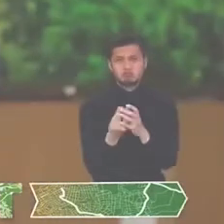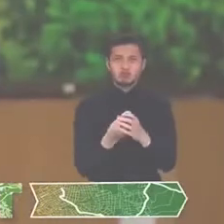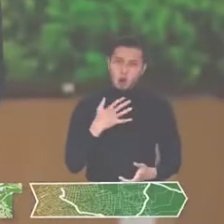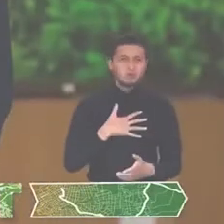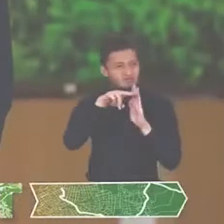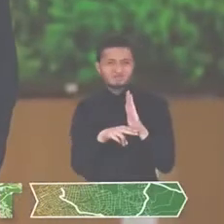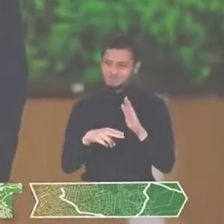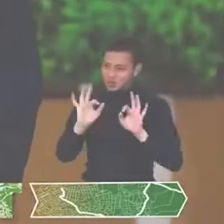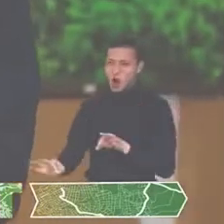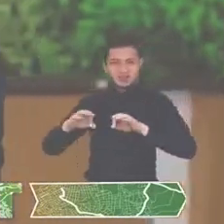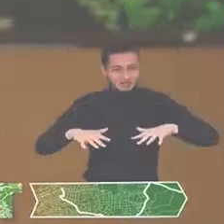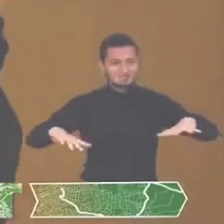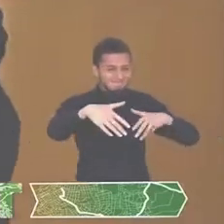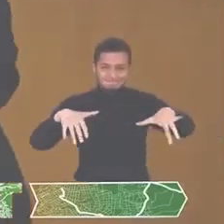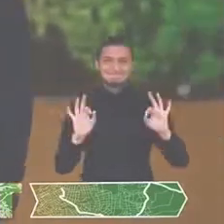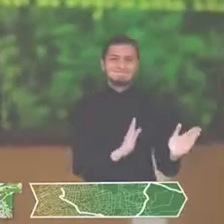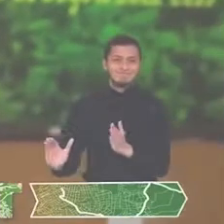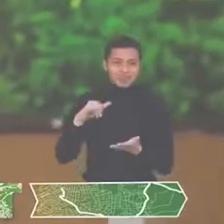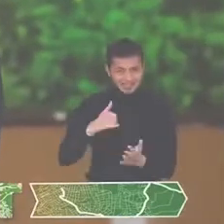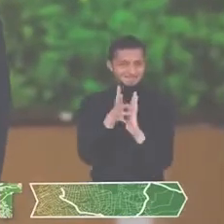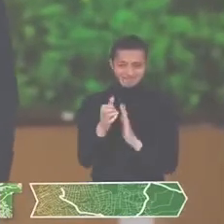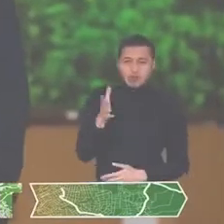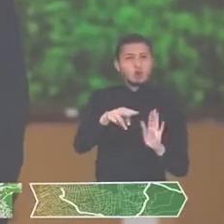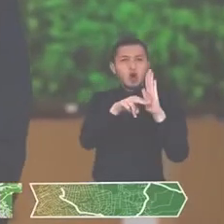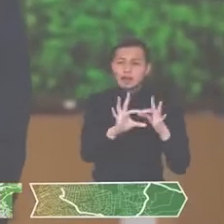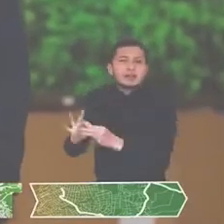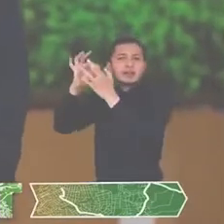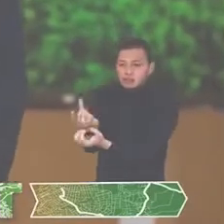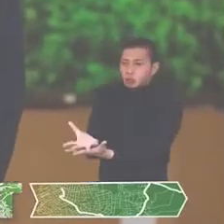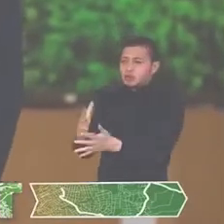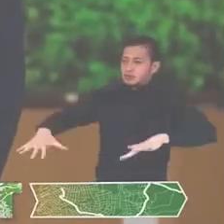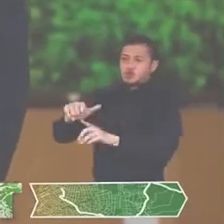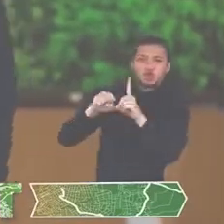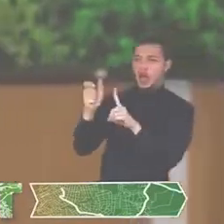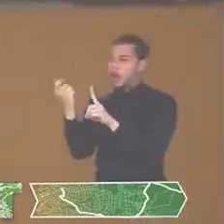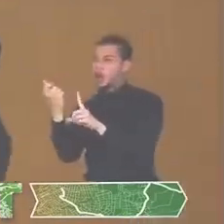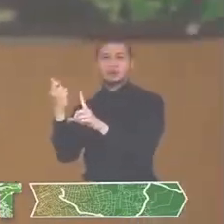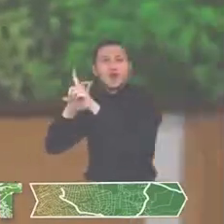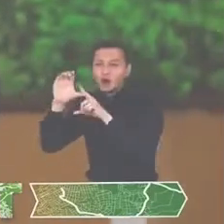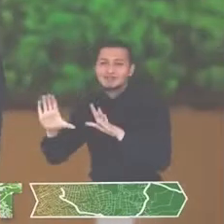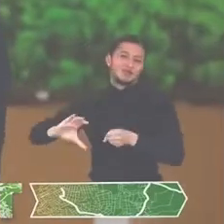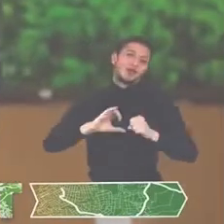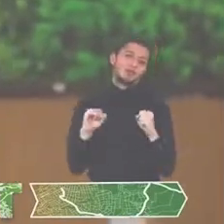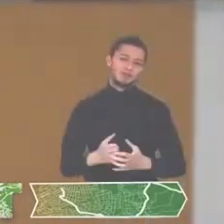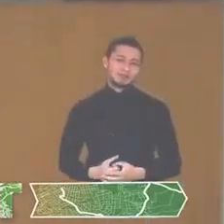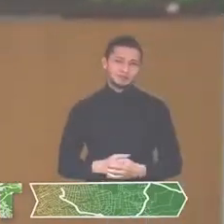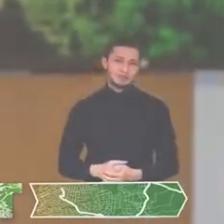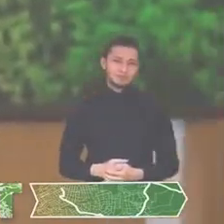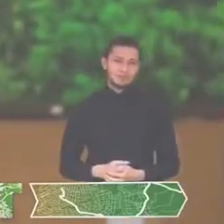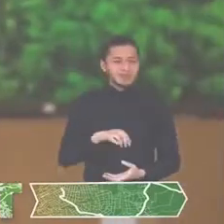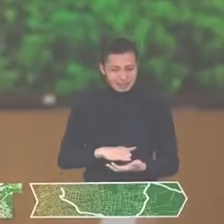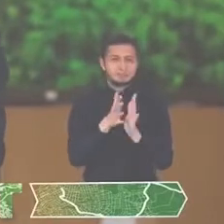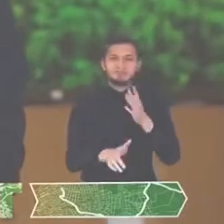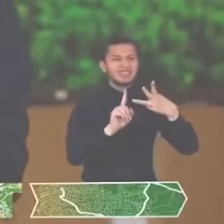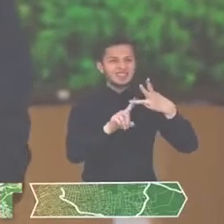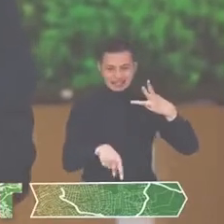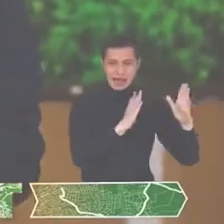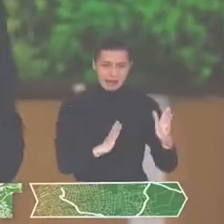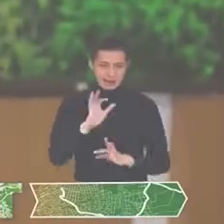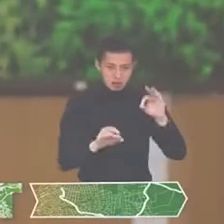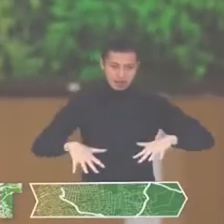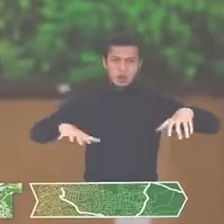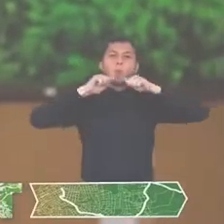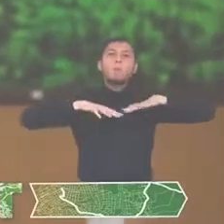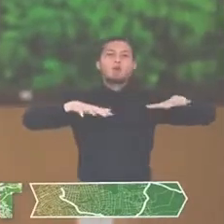población que va a crecer con esta vivienda. Y al final, pues, ¿qué es lo que sale de esto?